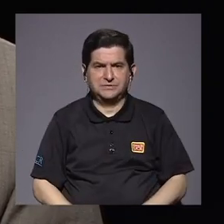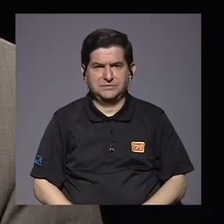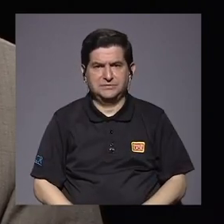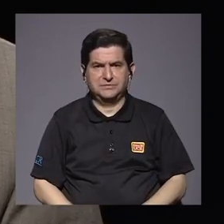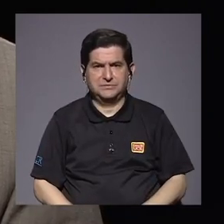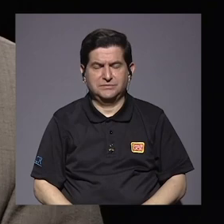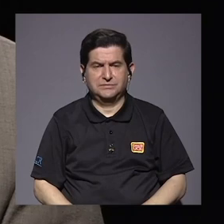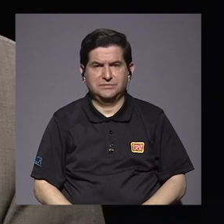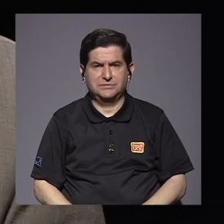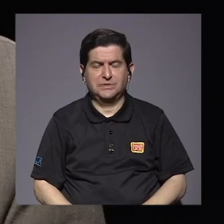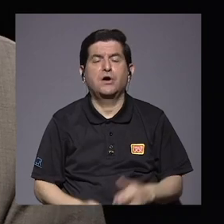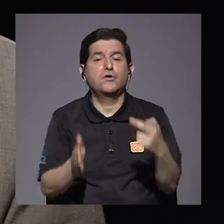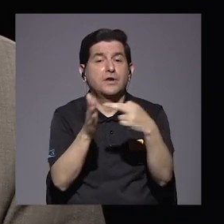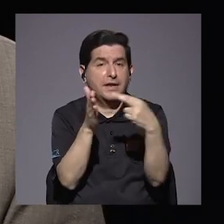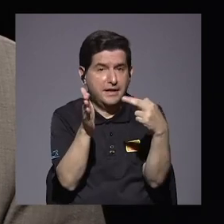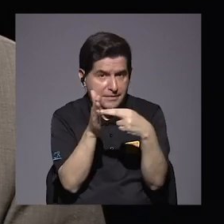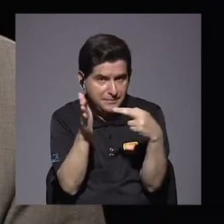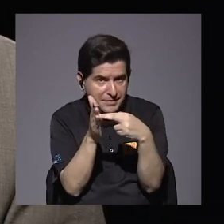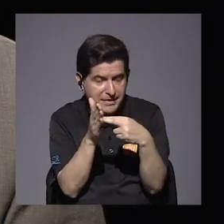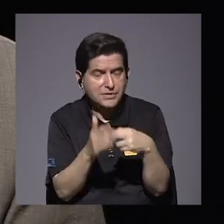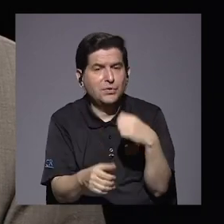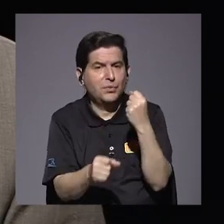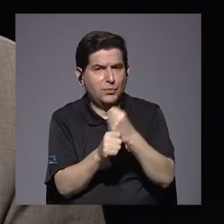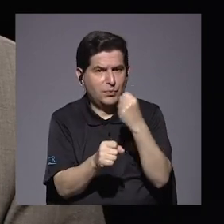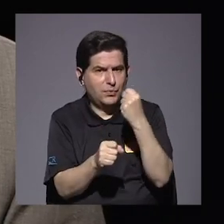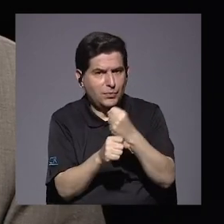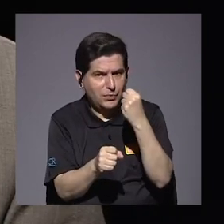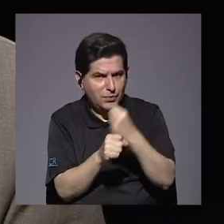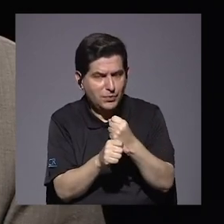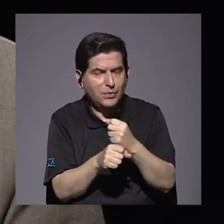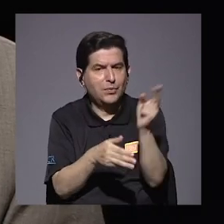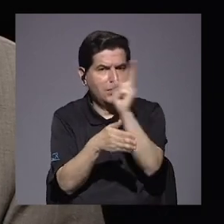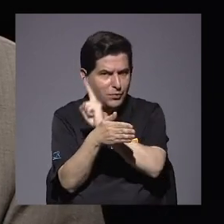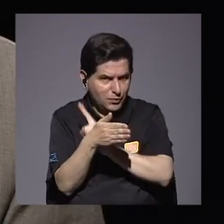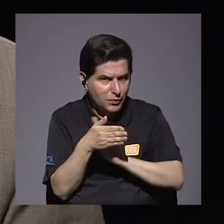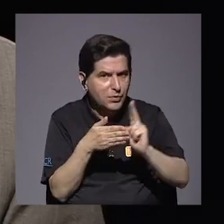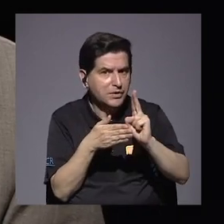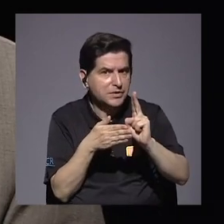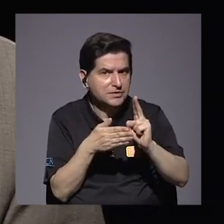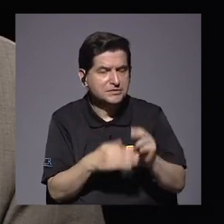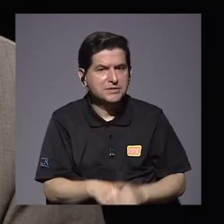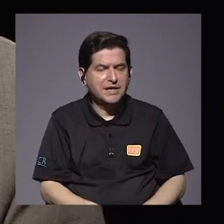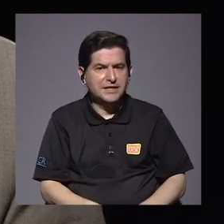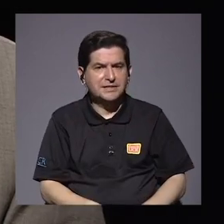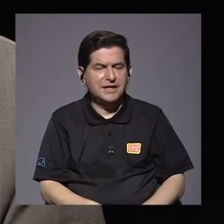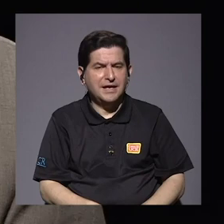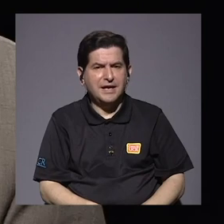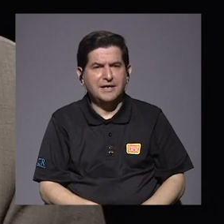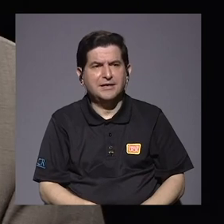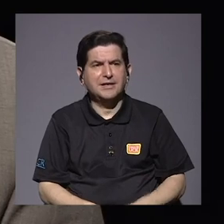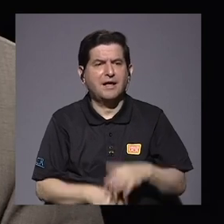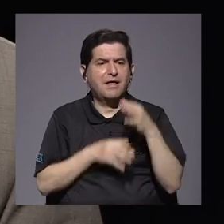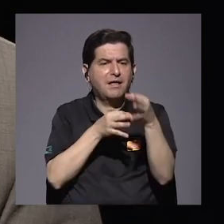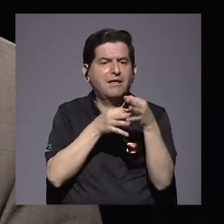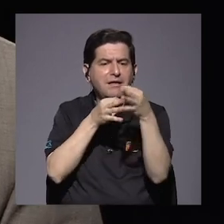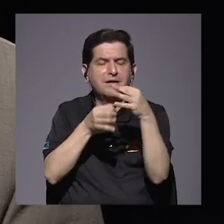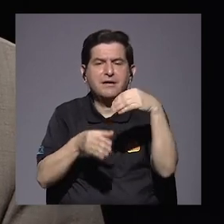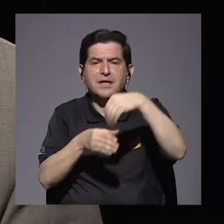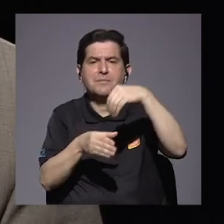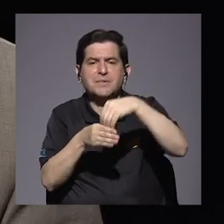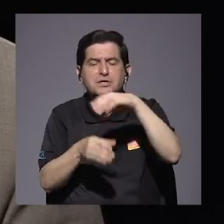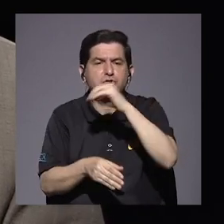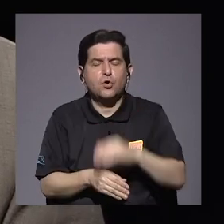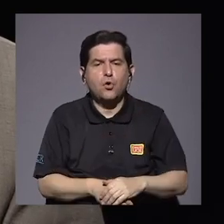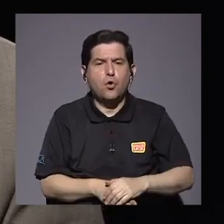manera tal que, reitero, el esfuerzo que hace la universidad en recortar o posponer